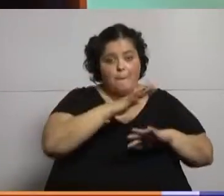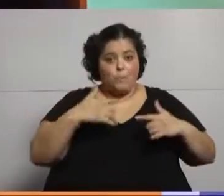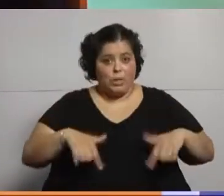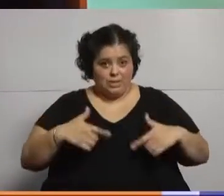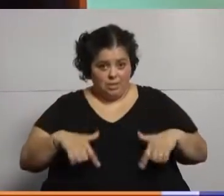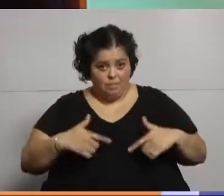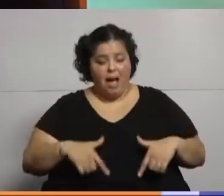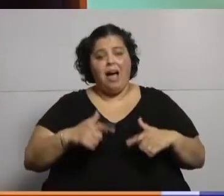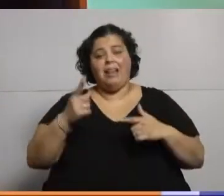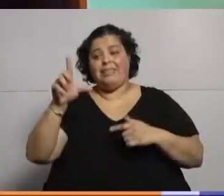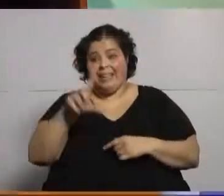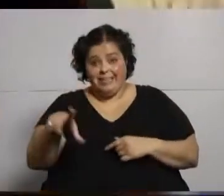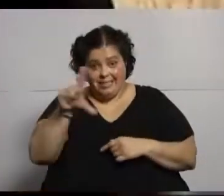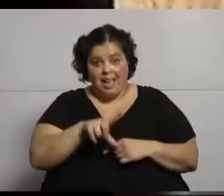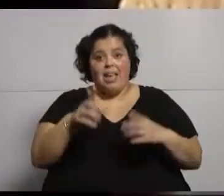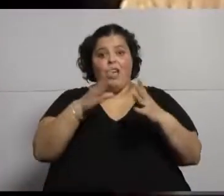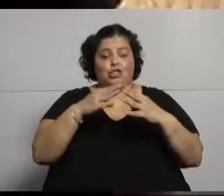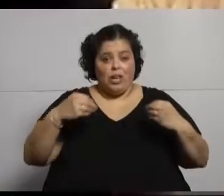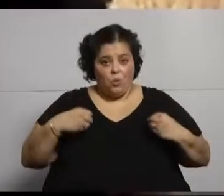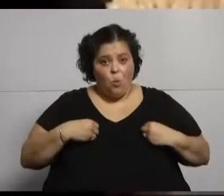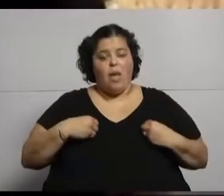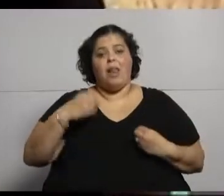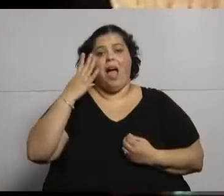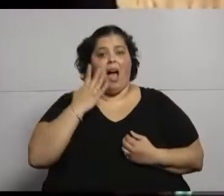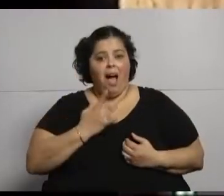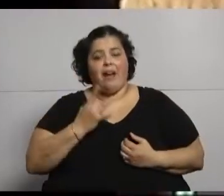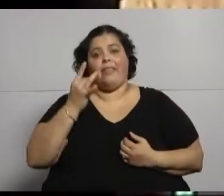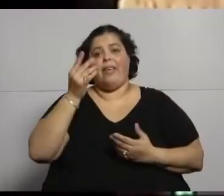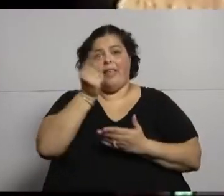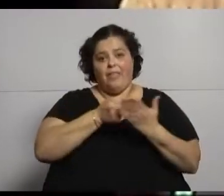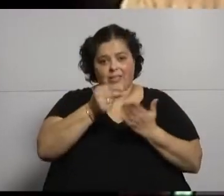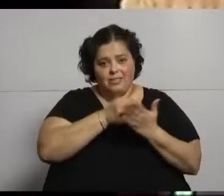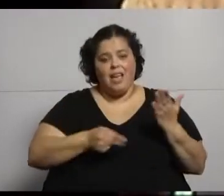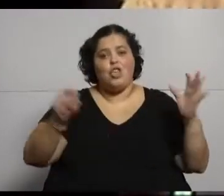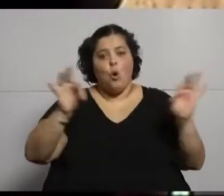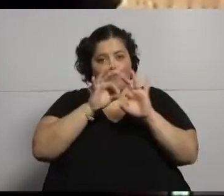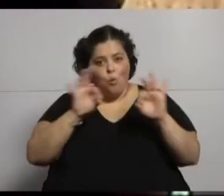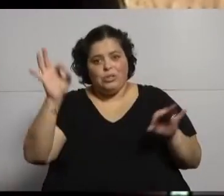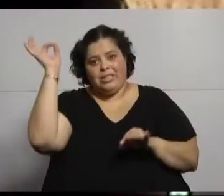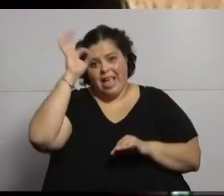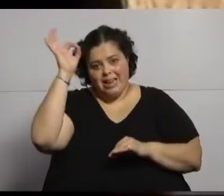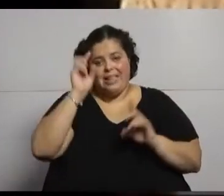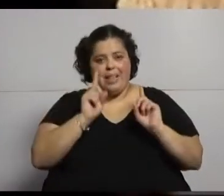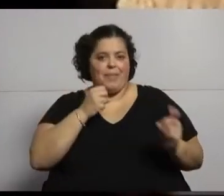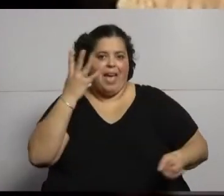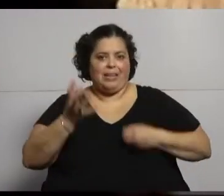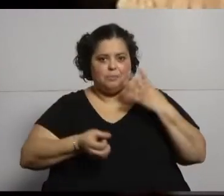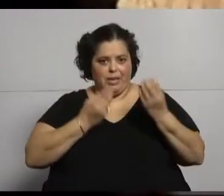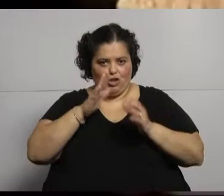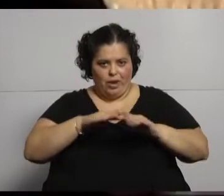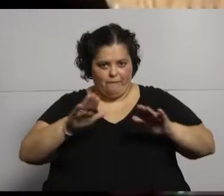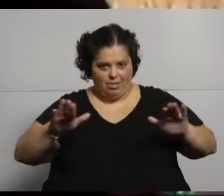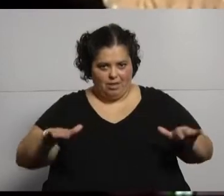municipal con 5 escuelas de arte, diseño, música, inglés y escuela de expresión infantil. Como